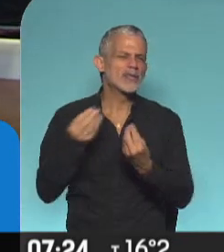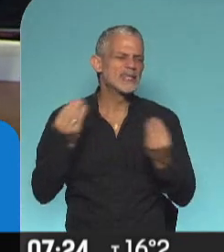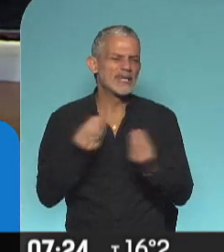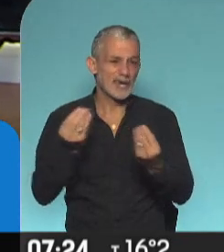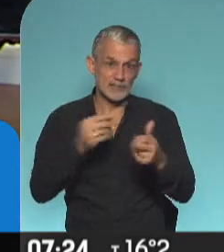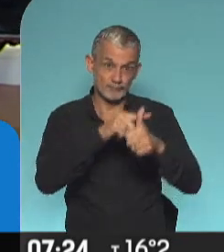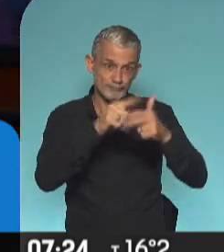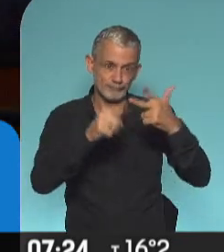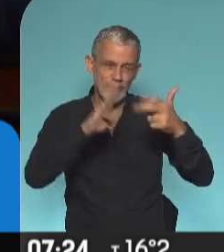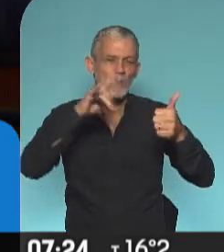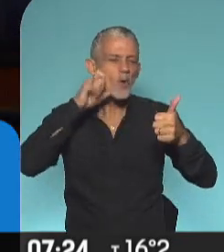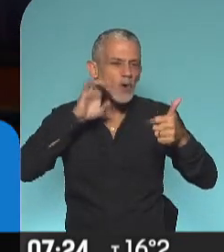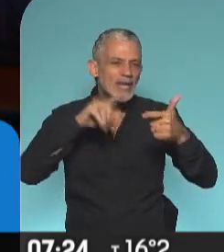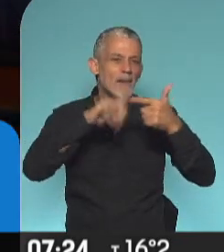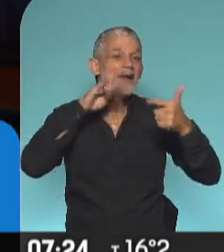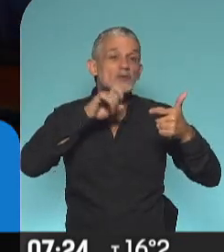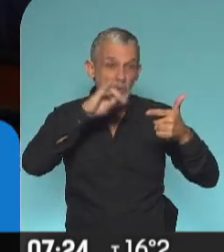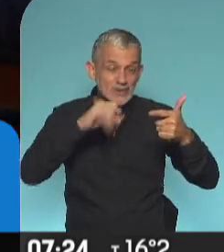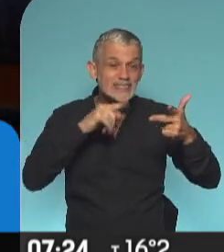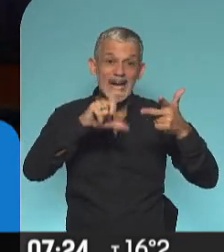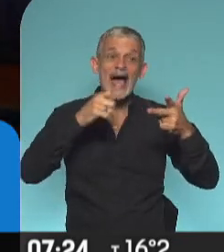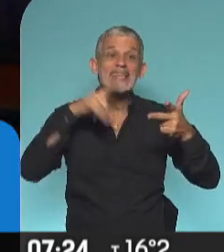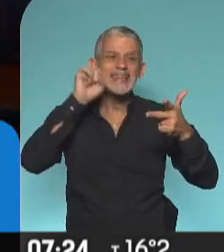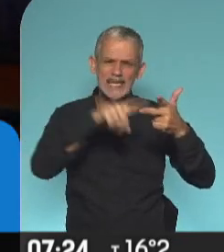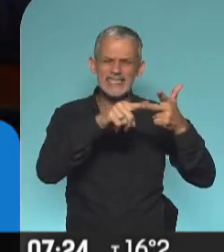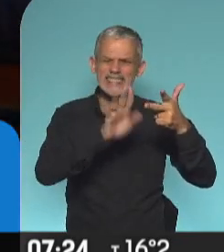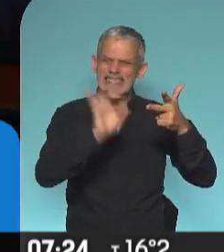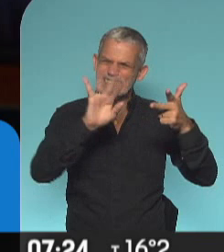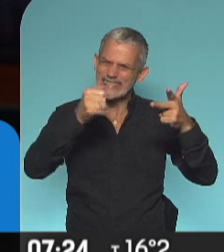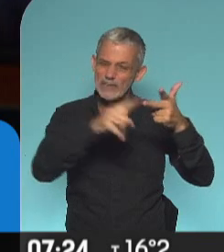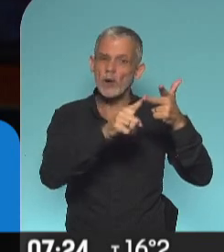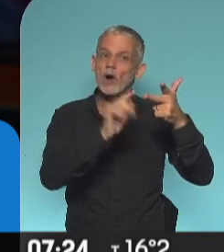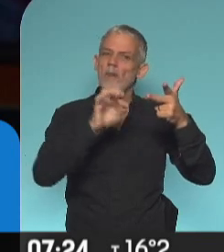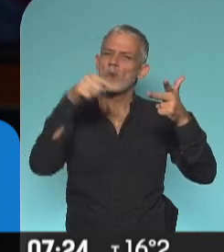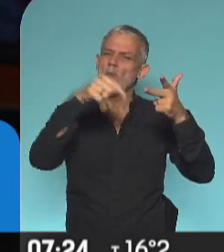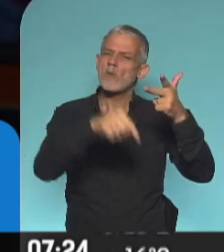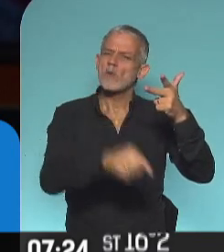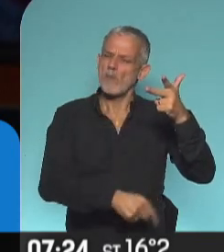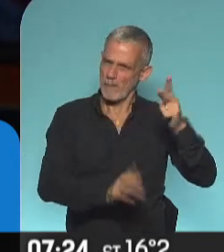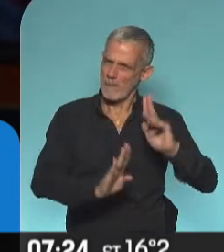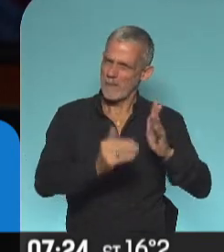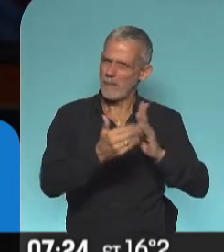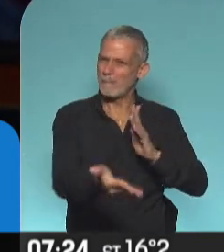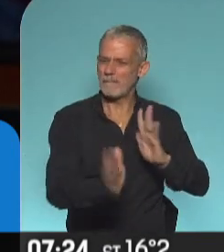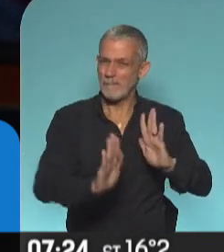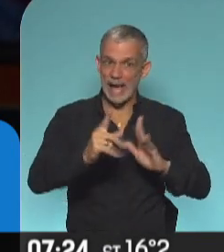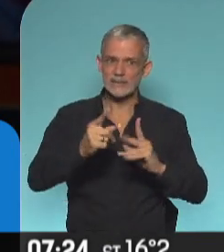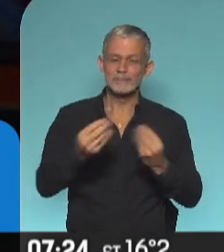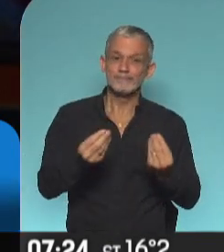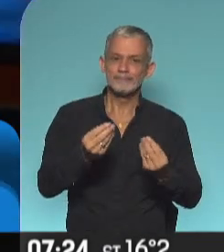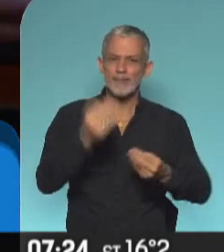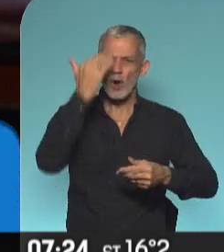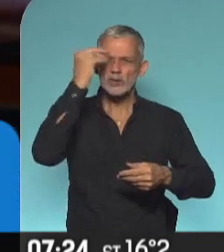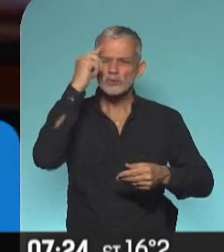hablando? ¿De Bruglia, Bertuzzi y Castelli? Sí, pero es bastante más allá de eso. Lo que se está discutiendo es la constitucionalidad,